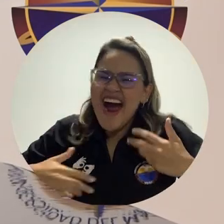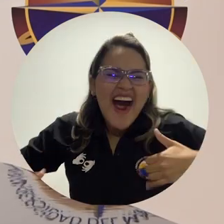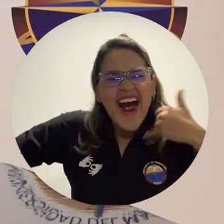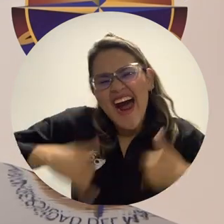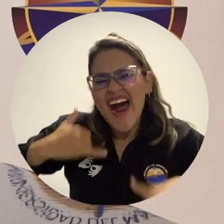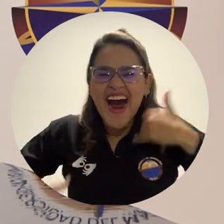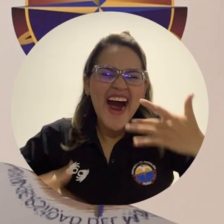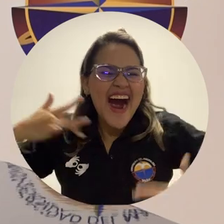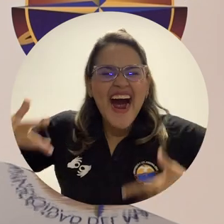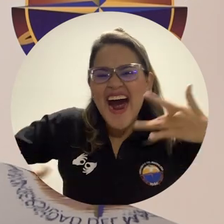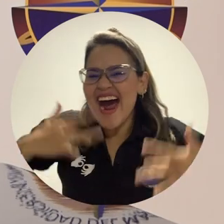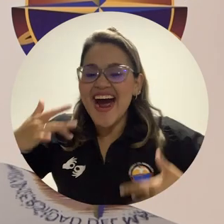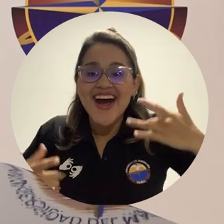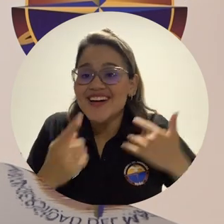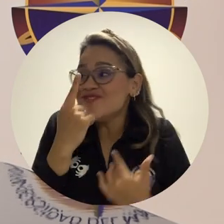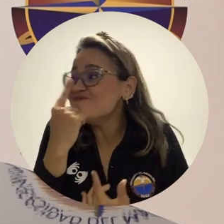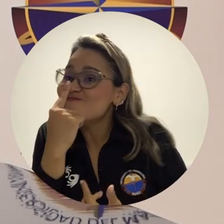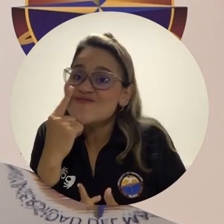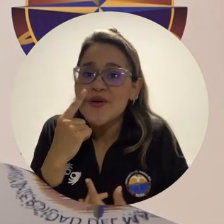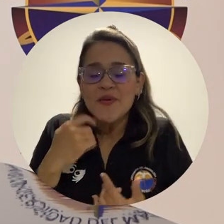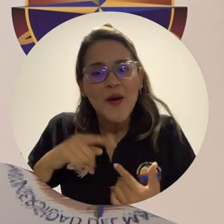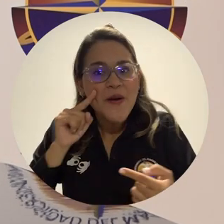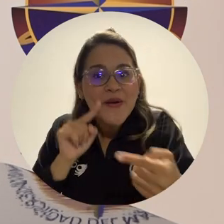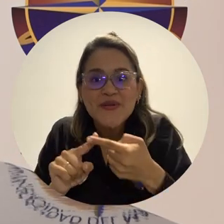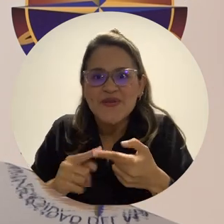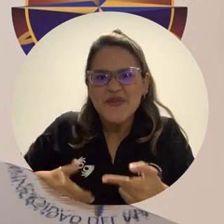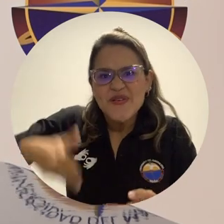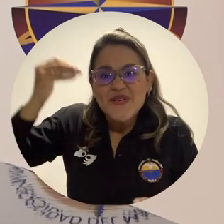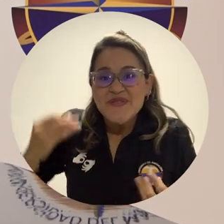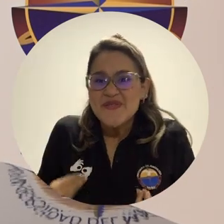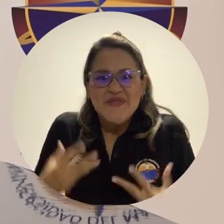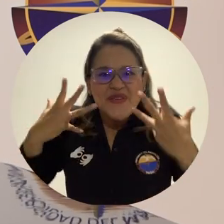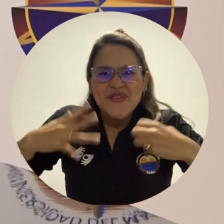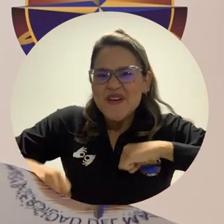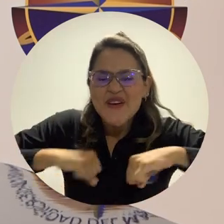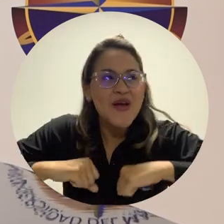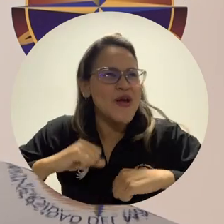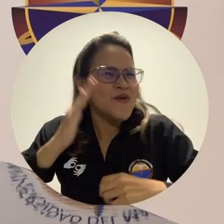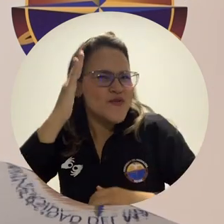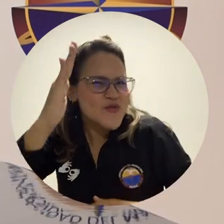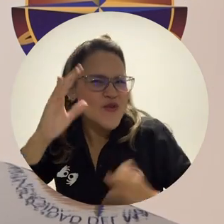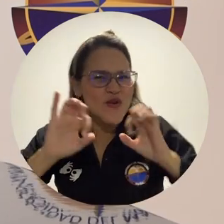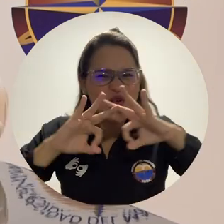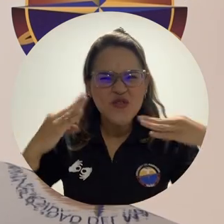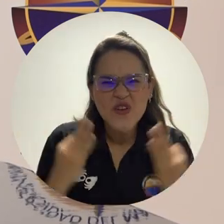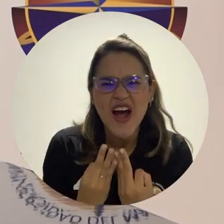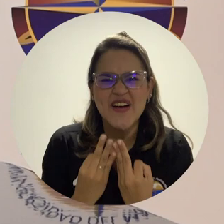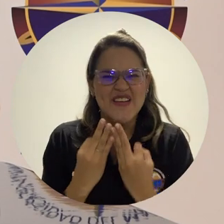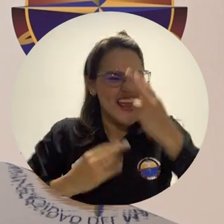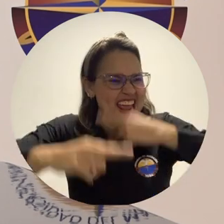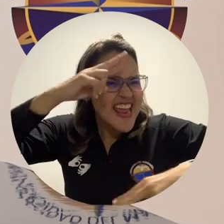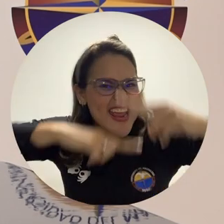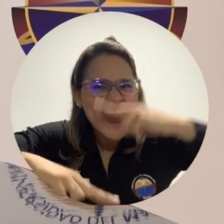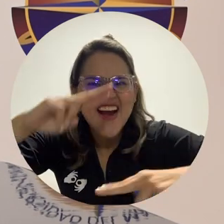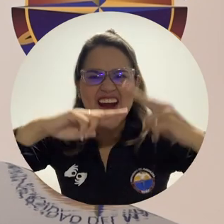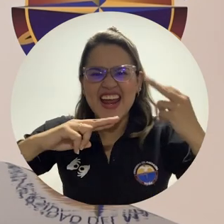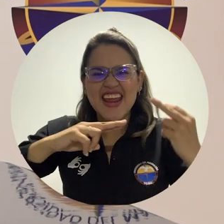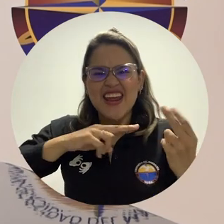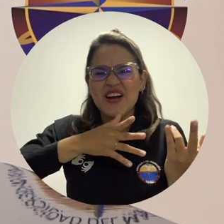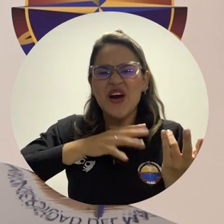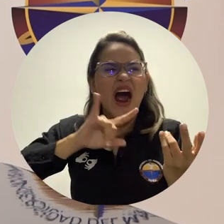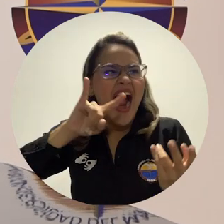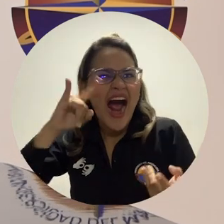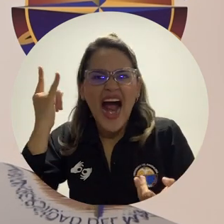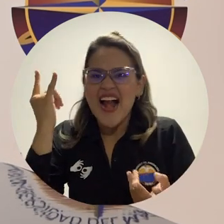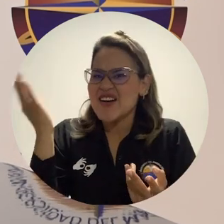la naturaleza, de jugar, de conocer el mundo, pero sobre todo ganas de crecer, ganas de vivir, de tener hijos, de viajar, de